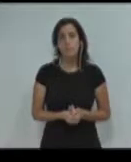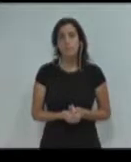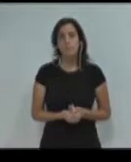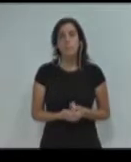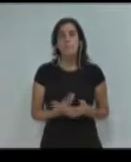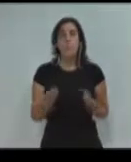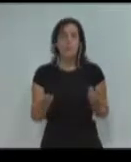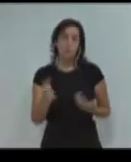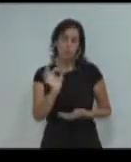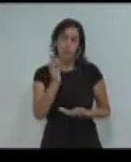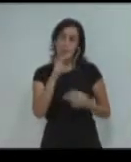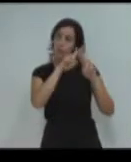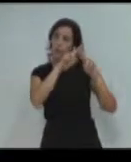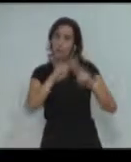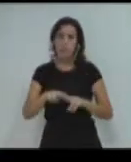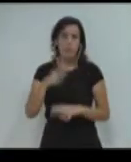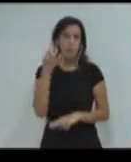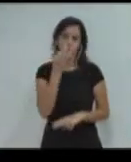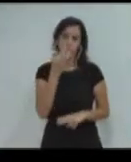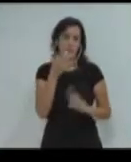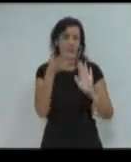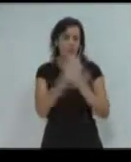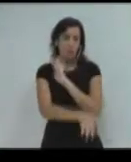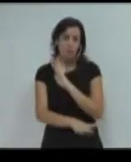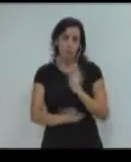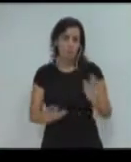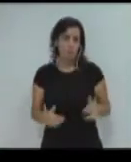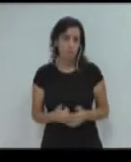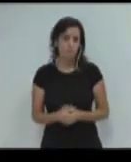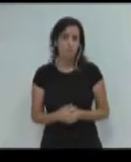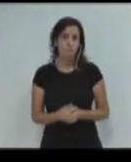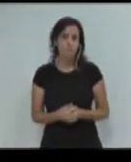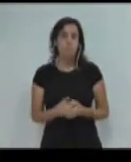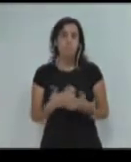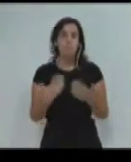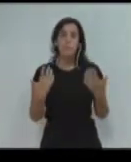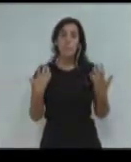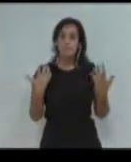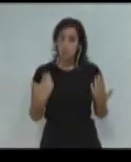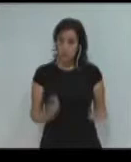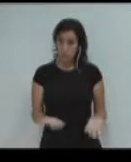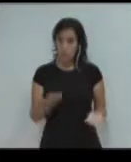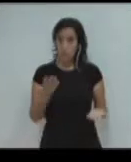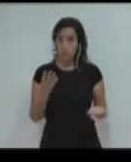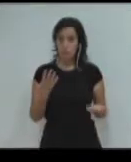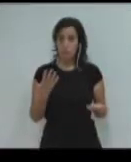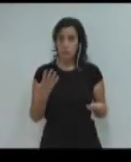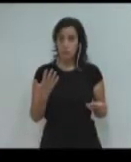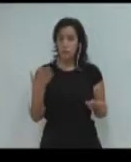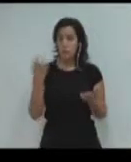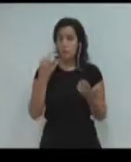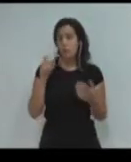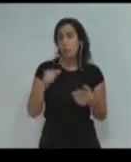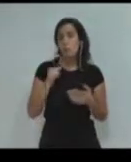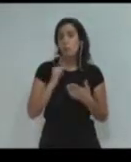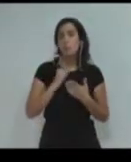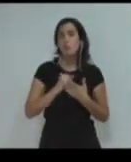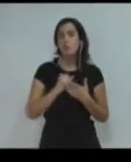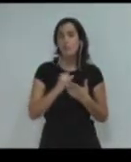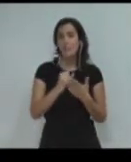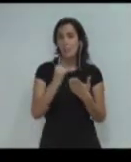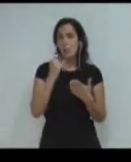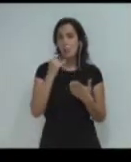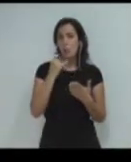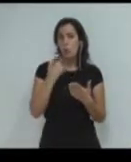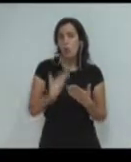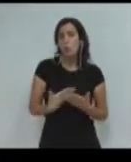Pero sí que es verdad que hay que revisarlo, o sea, sí o sí. Aunque te diga que sí, conviene, tienes Sí. que ir y también es como un chequeo, es decir, cómo